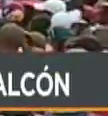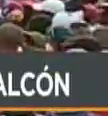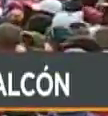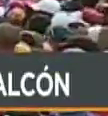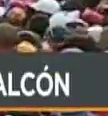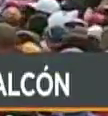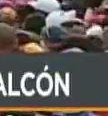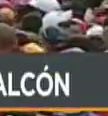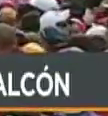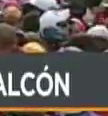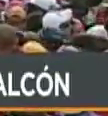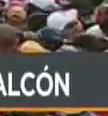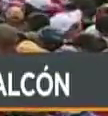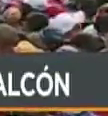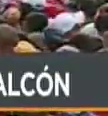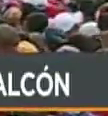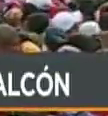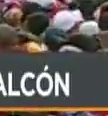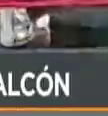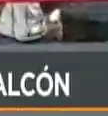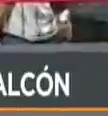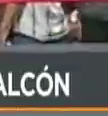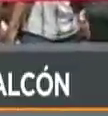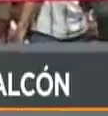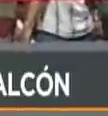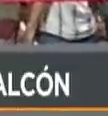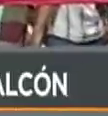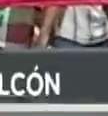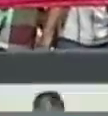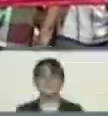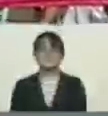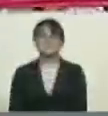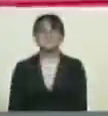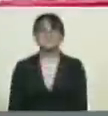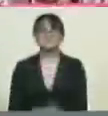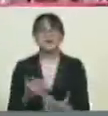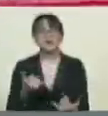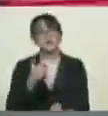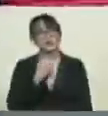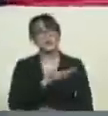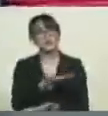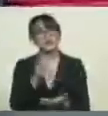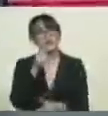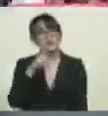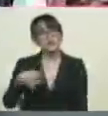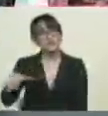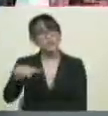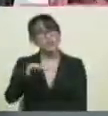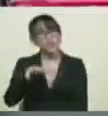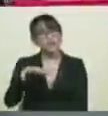Y es lo que yo quiero decirles aquí a esta cámara, a la tuya. Que salga el pueblo, por favor.